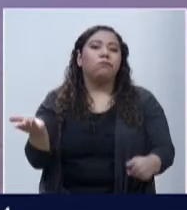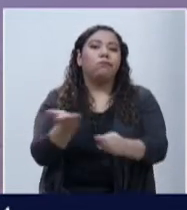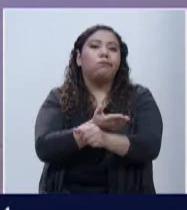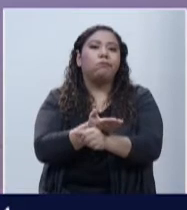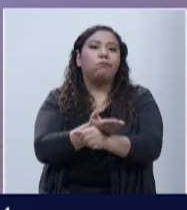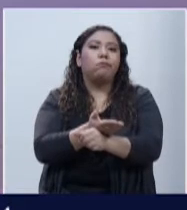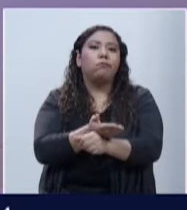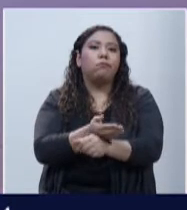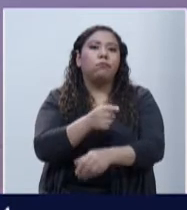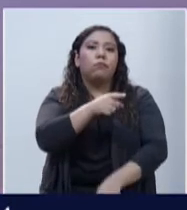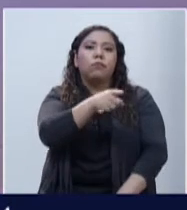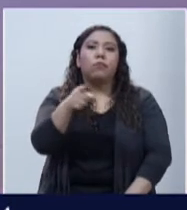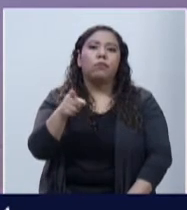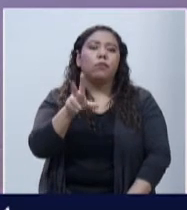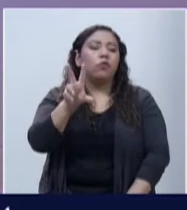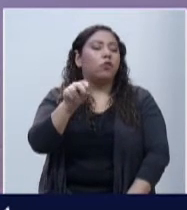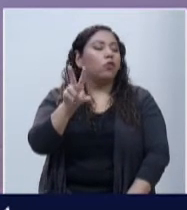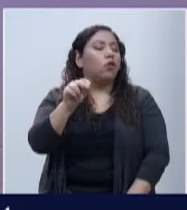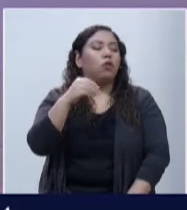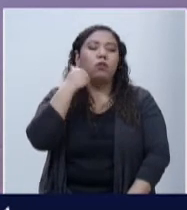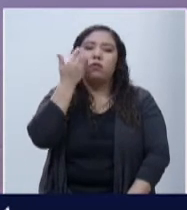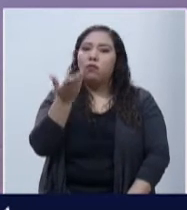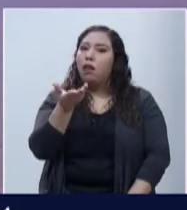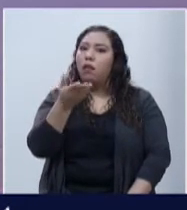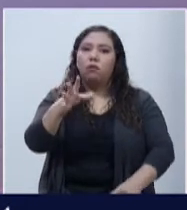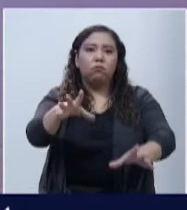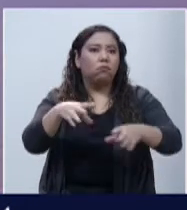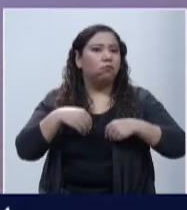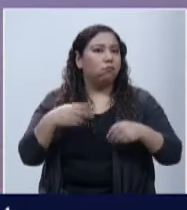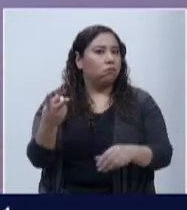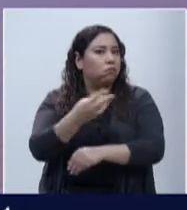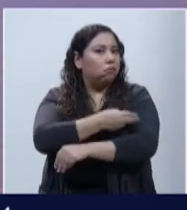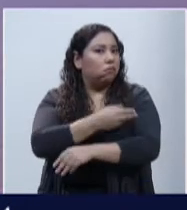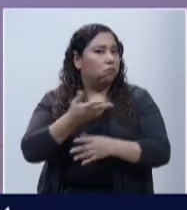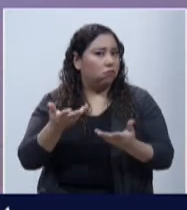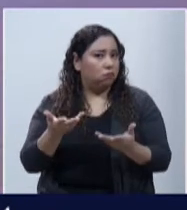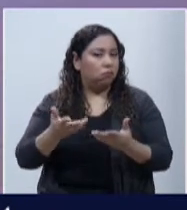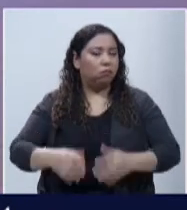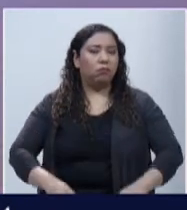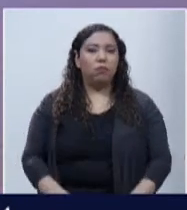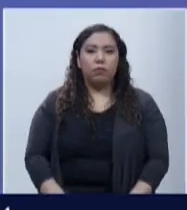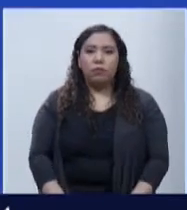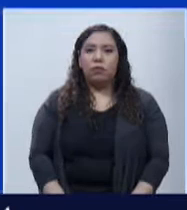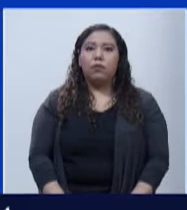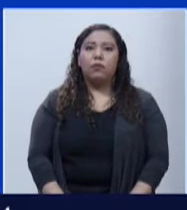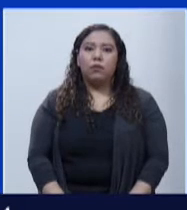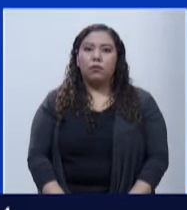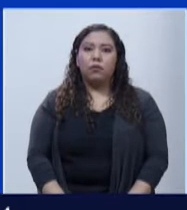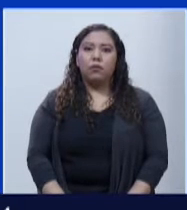se niegan a ponerse la vacuna marcela carillas con los detalles